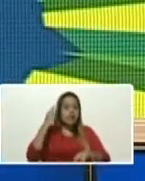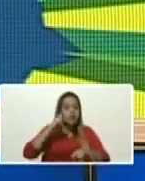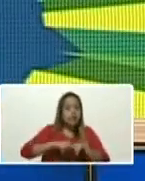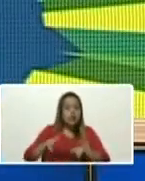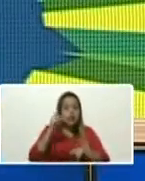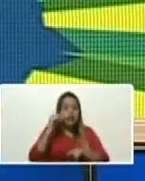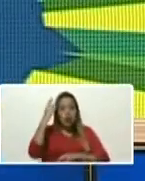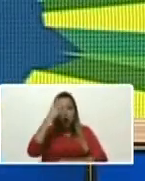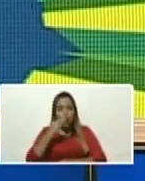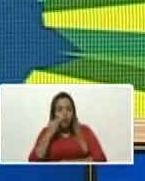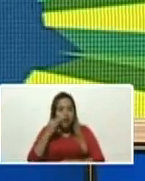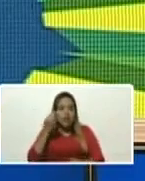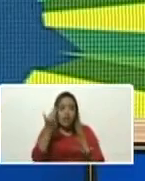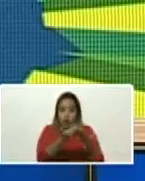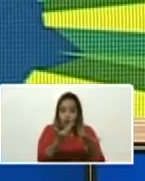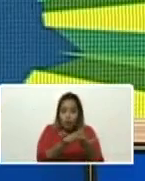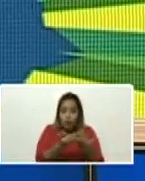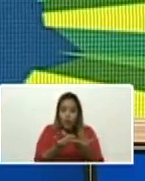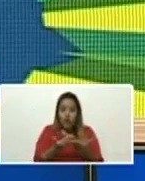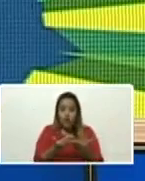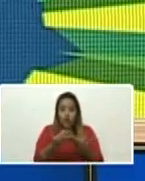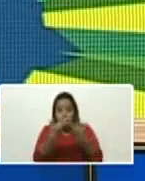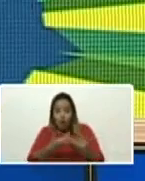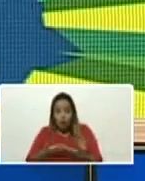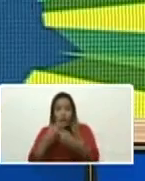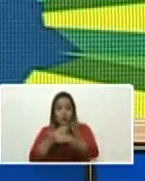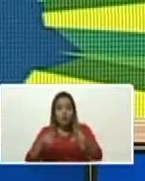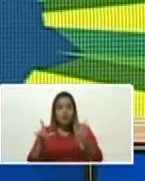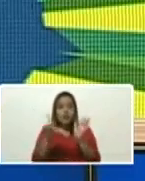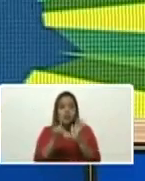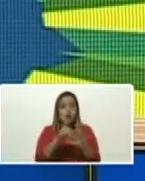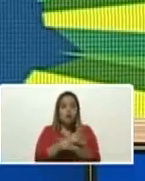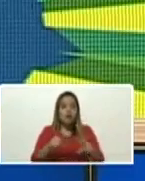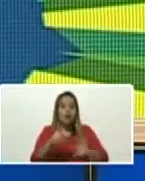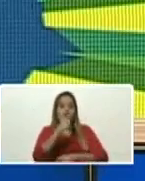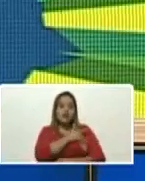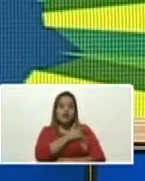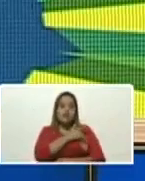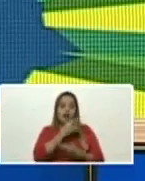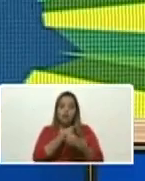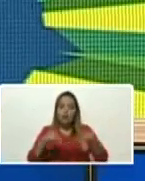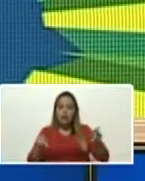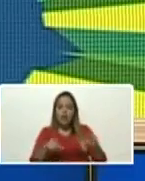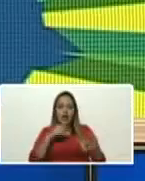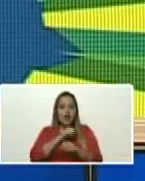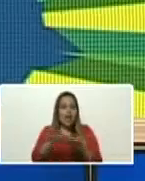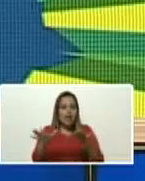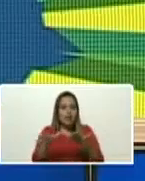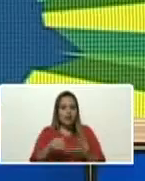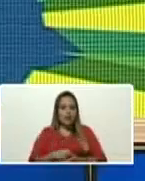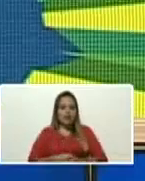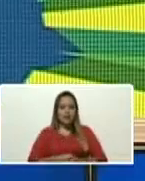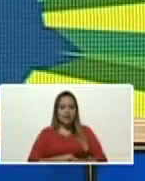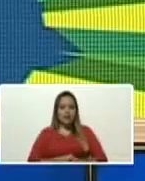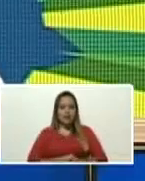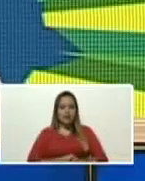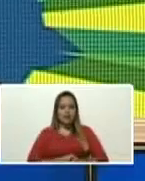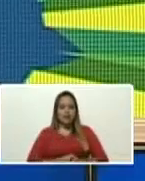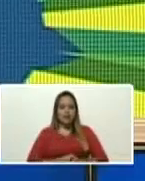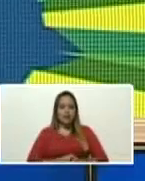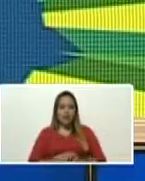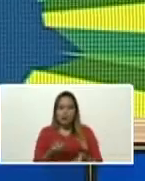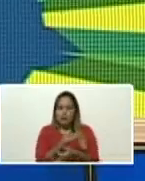y jóvenes estudian en escuelas públicas, liceos públicos y universidades públicas, gratuitas,